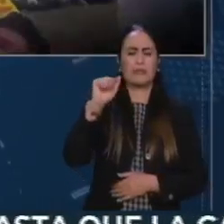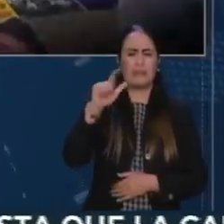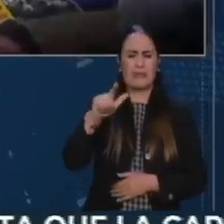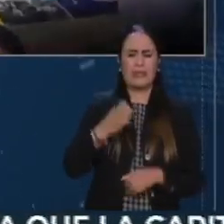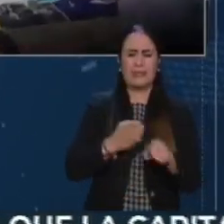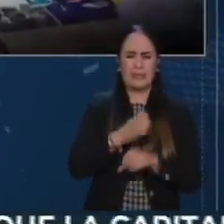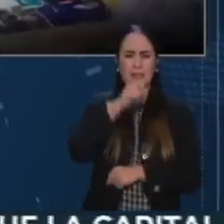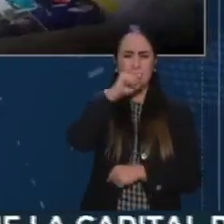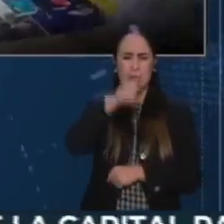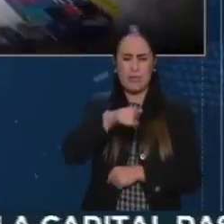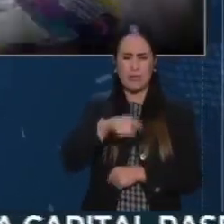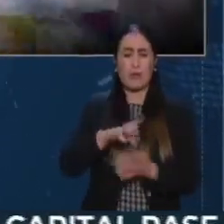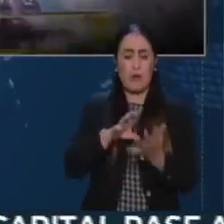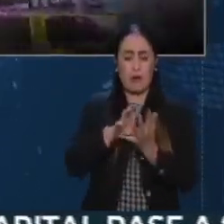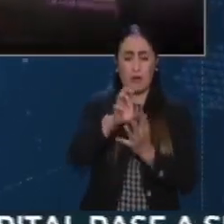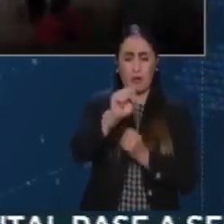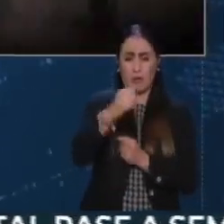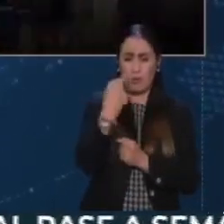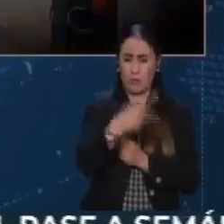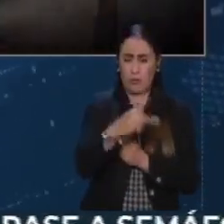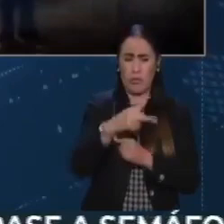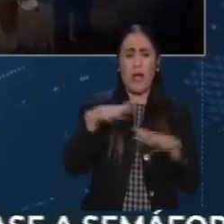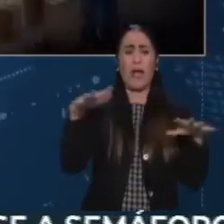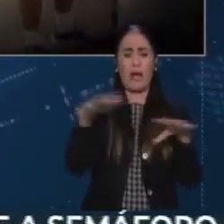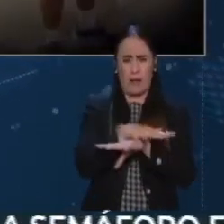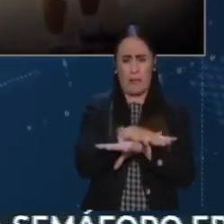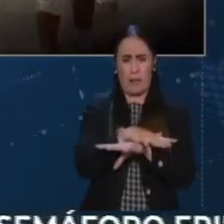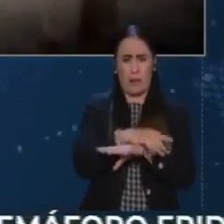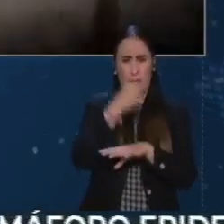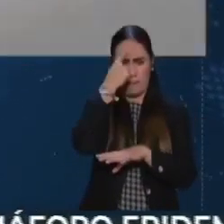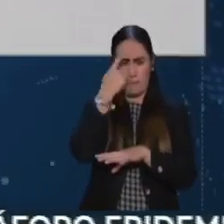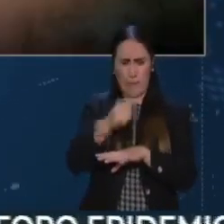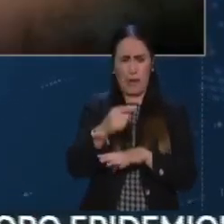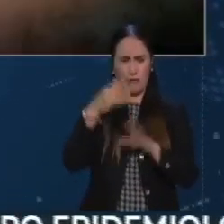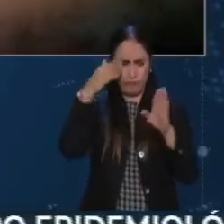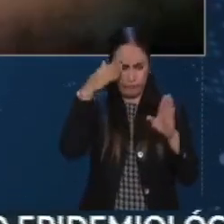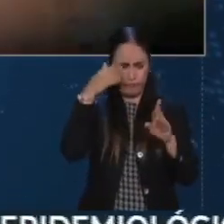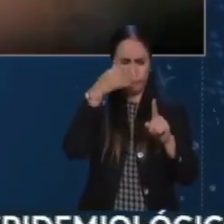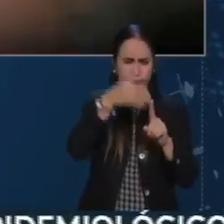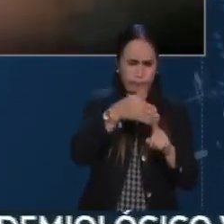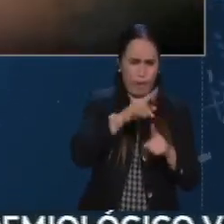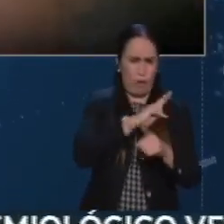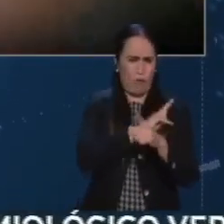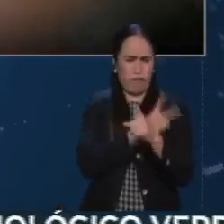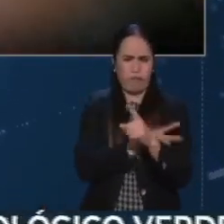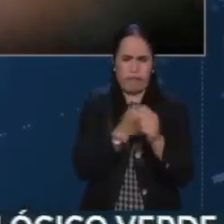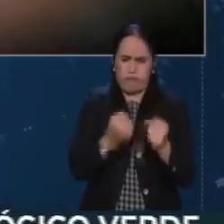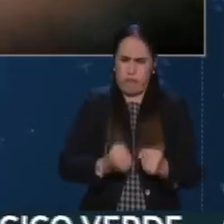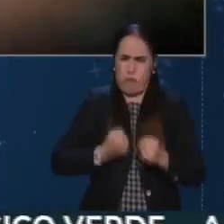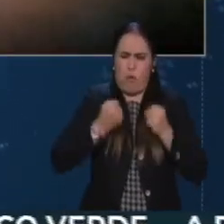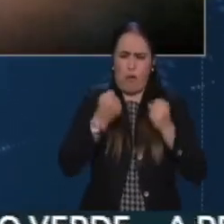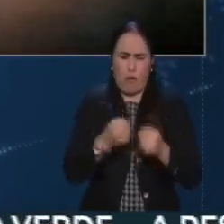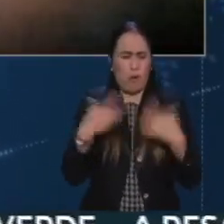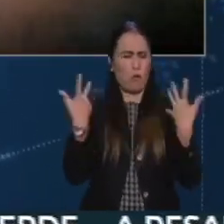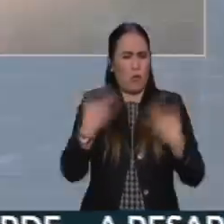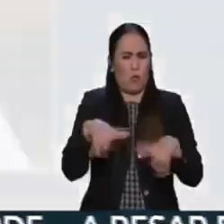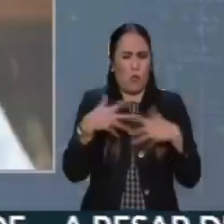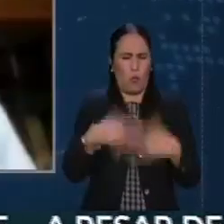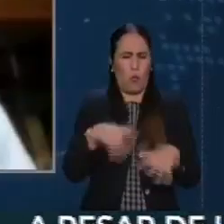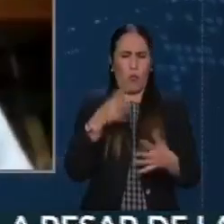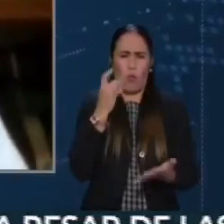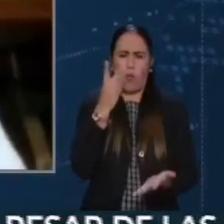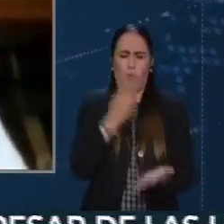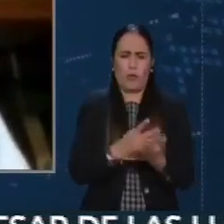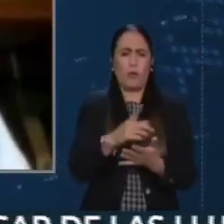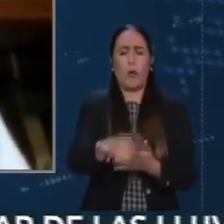y modifica la Constitución del Estado para darle una concentración de poder verdaderamente impresionante. Le dio